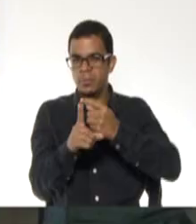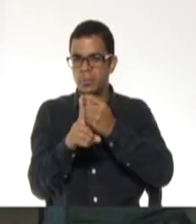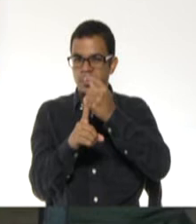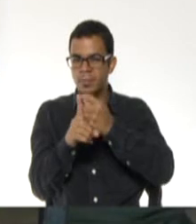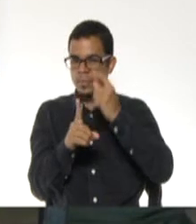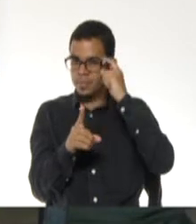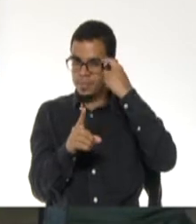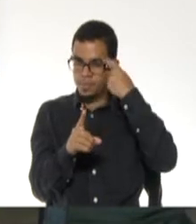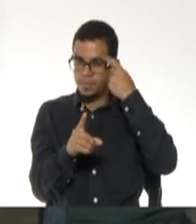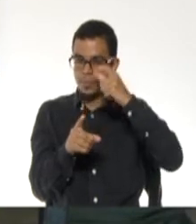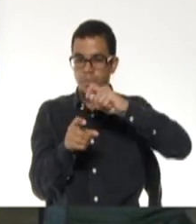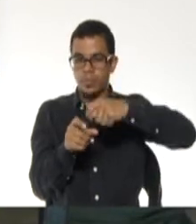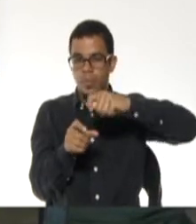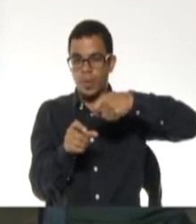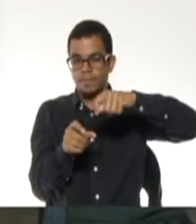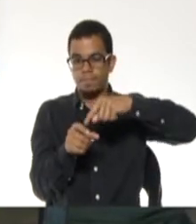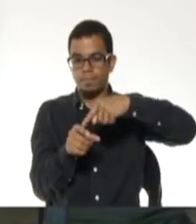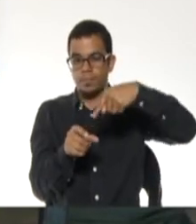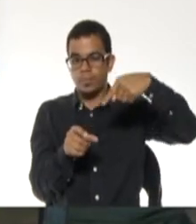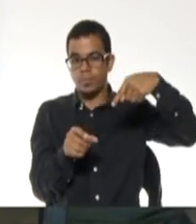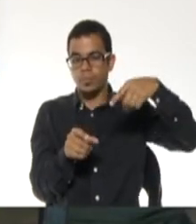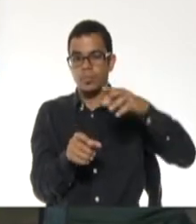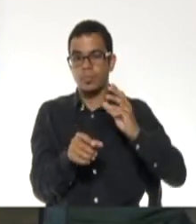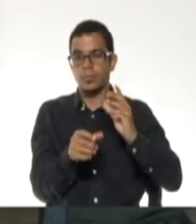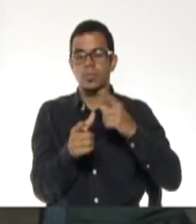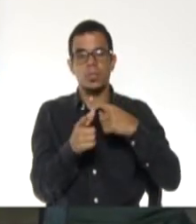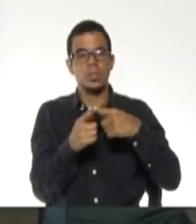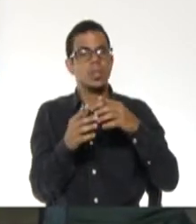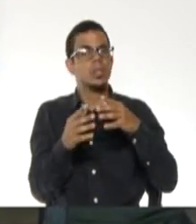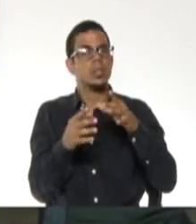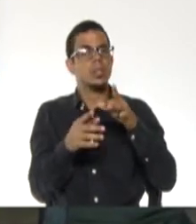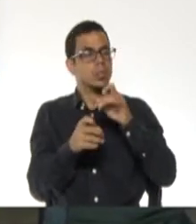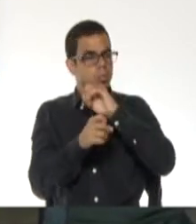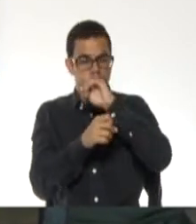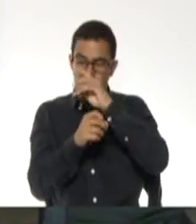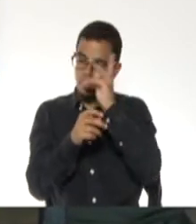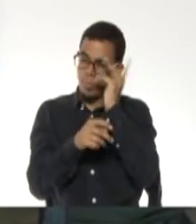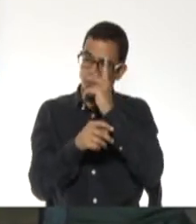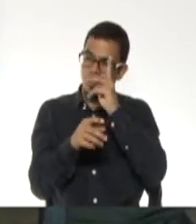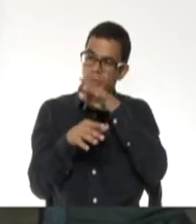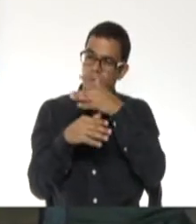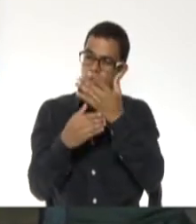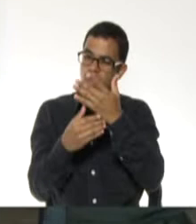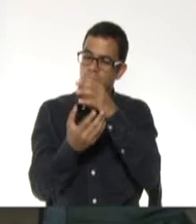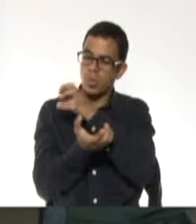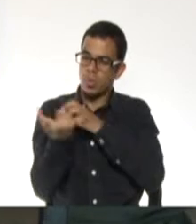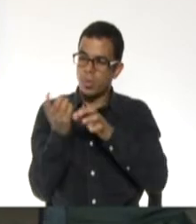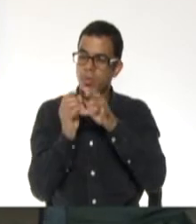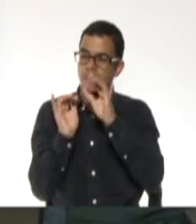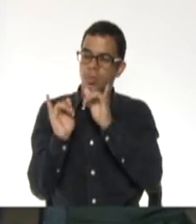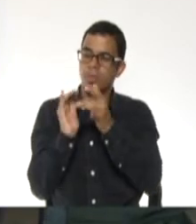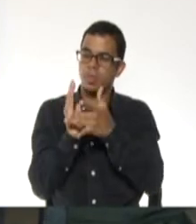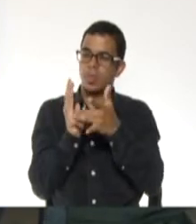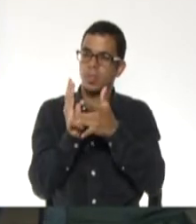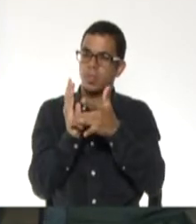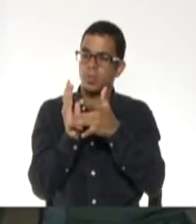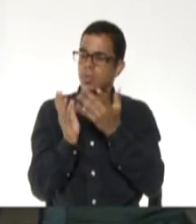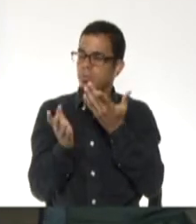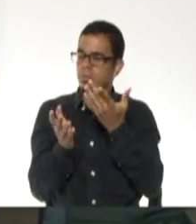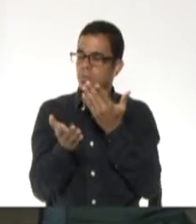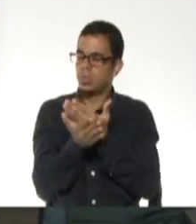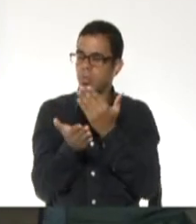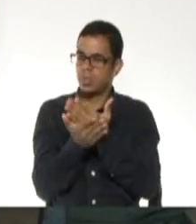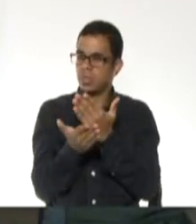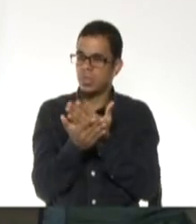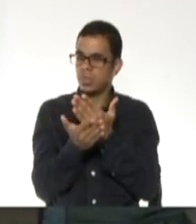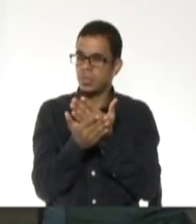Profe Ajustamos. Gonzalo, ¿y qué fallas son las más comunes en este tipo de artefactos electrodomésticos que se pueden encontrar